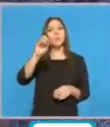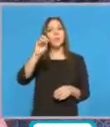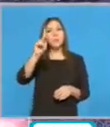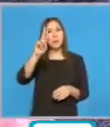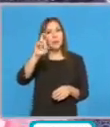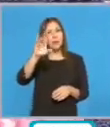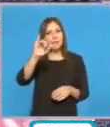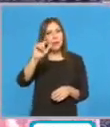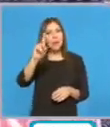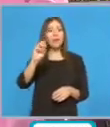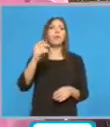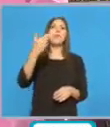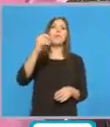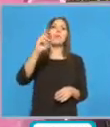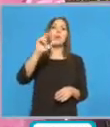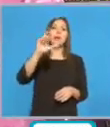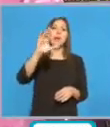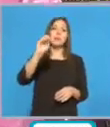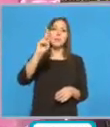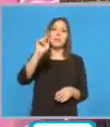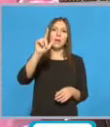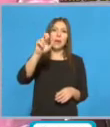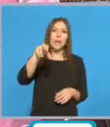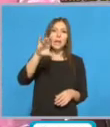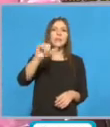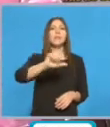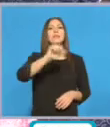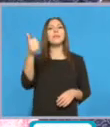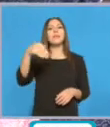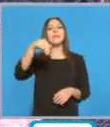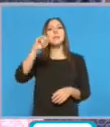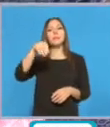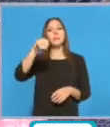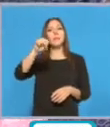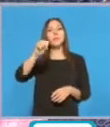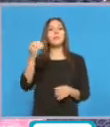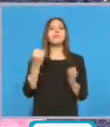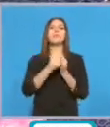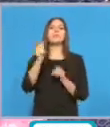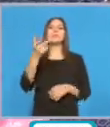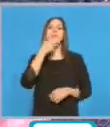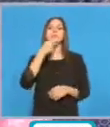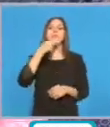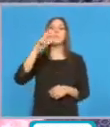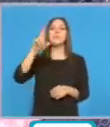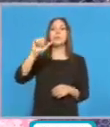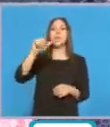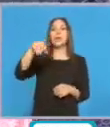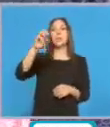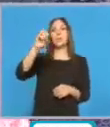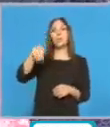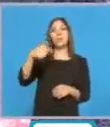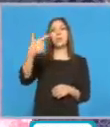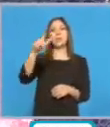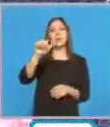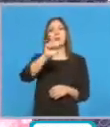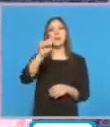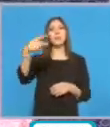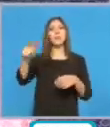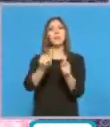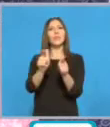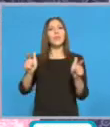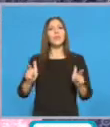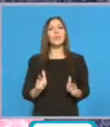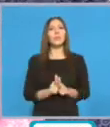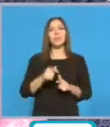Mimoso. Obviamente va a estar nuestro amigo Ramón Glass con su grupo Merenglás. de Merenglás. Yo considero